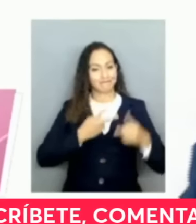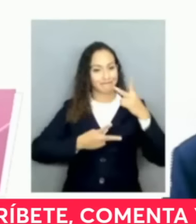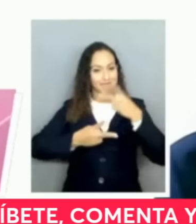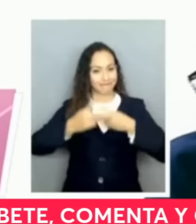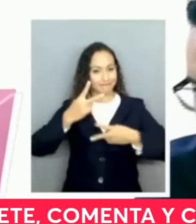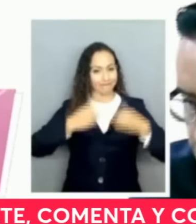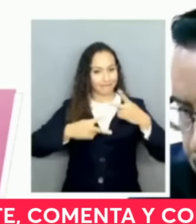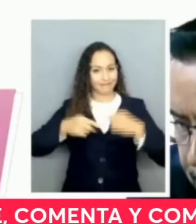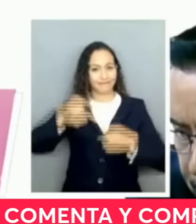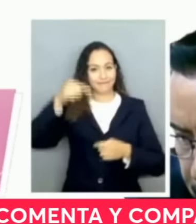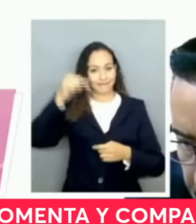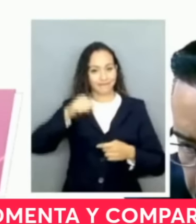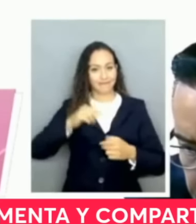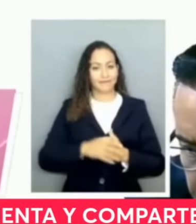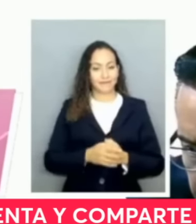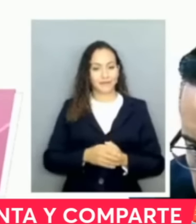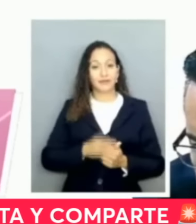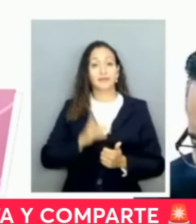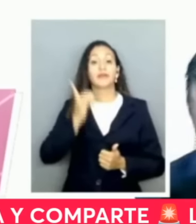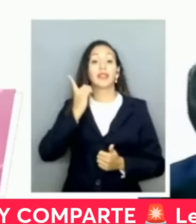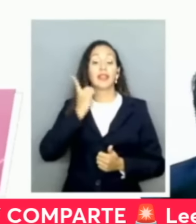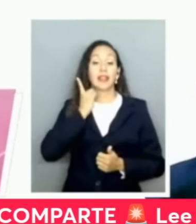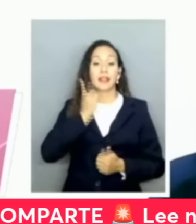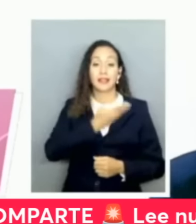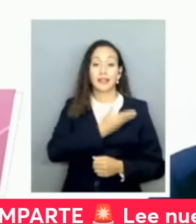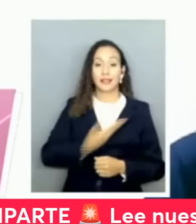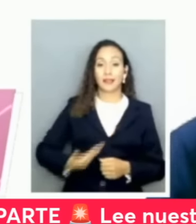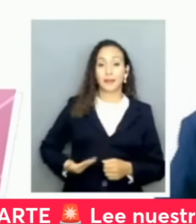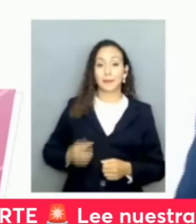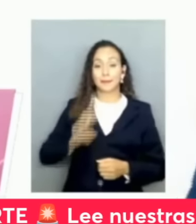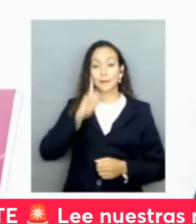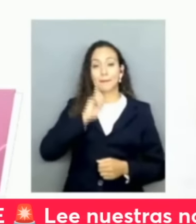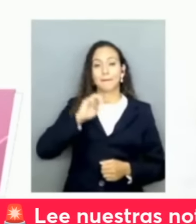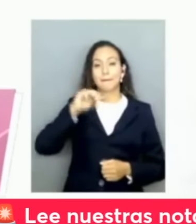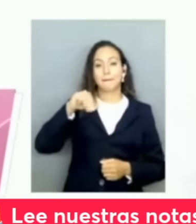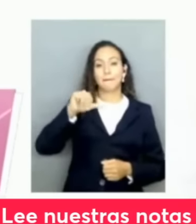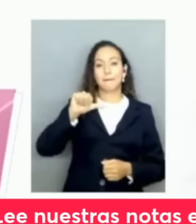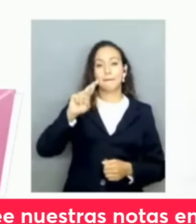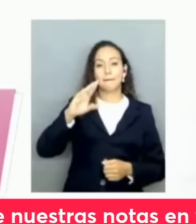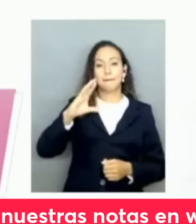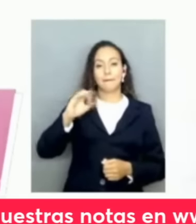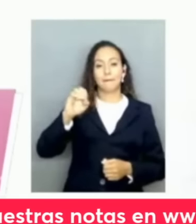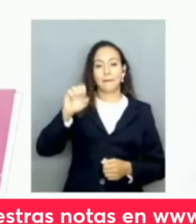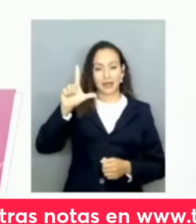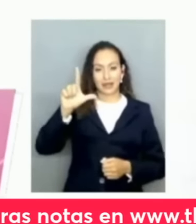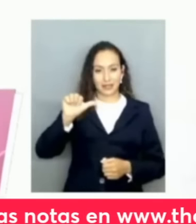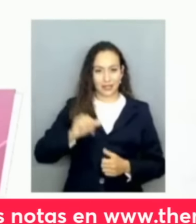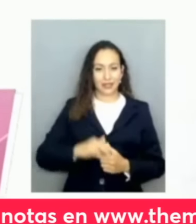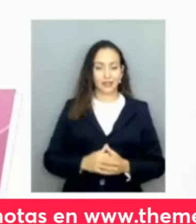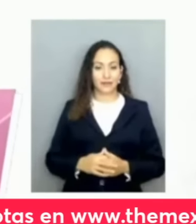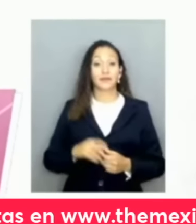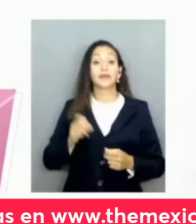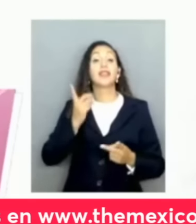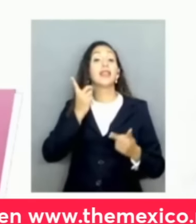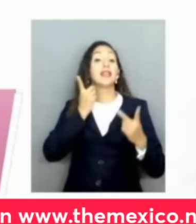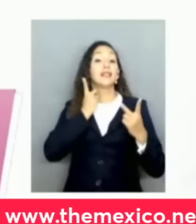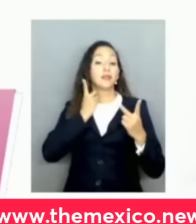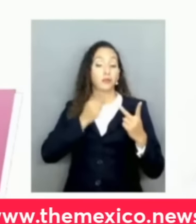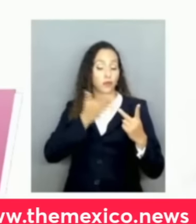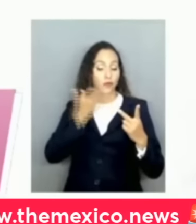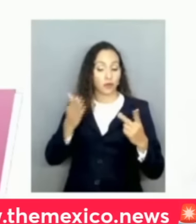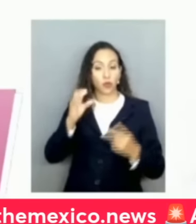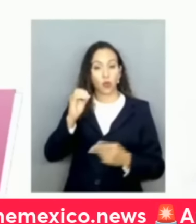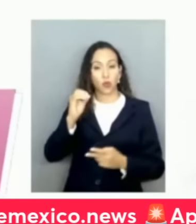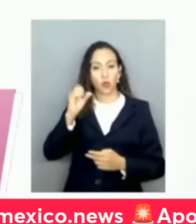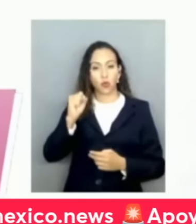bienvenida a la diputada presidenta Marcela guerra castillo y al diputado Óscar